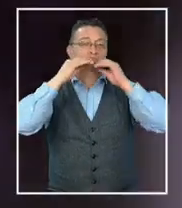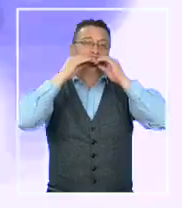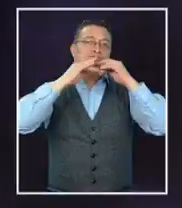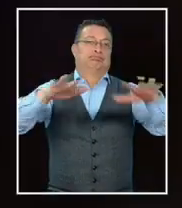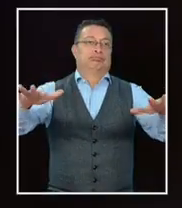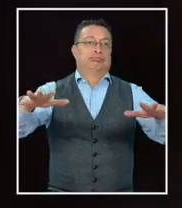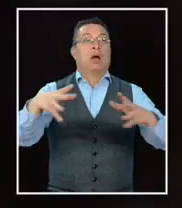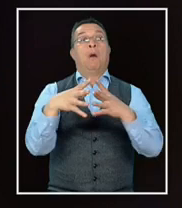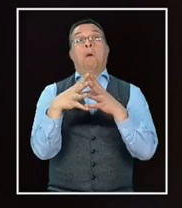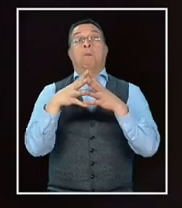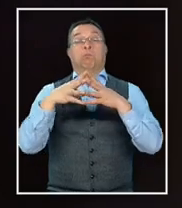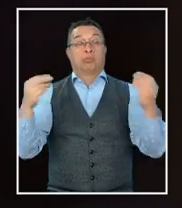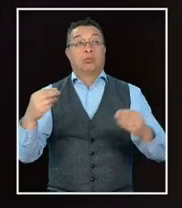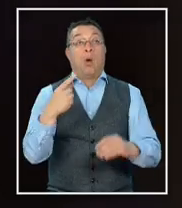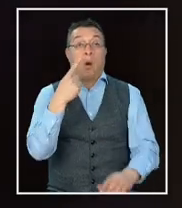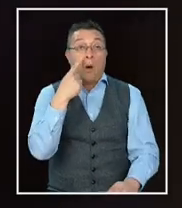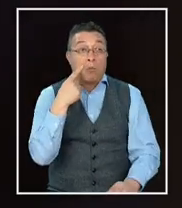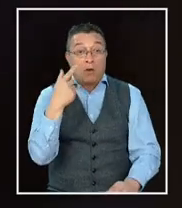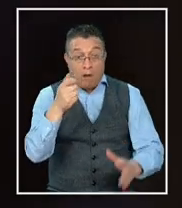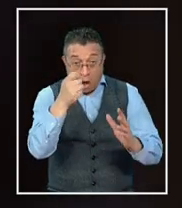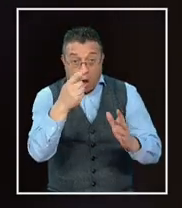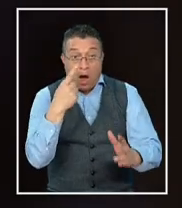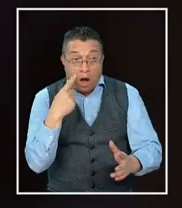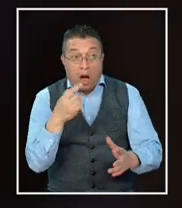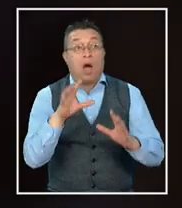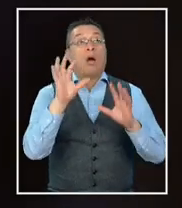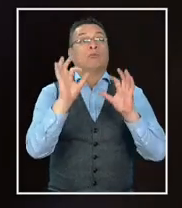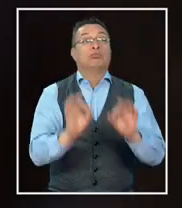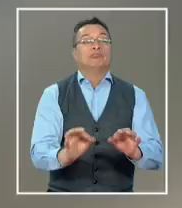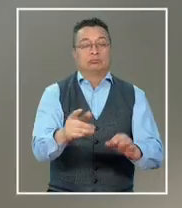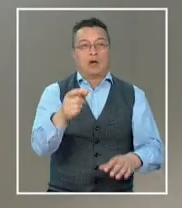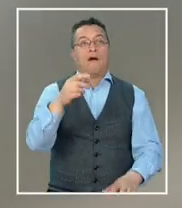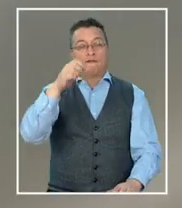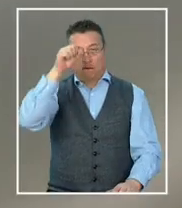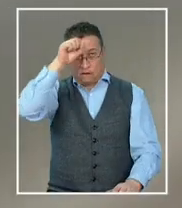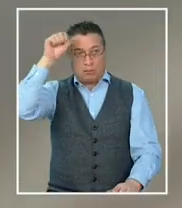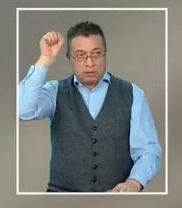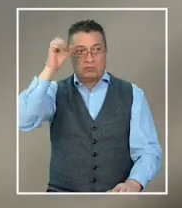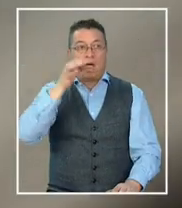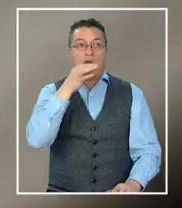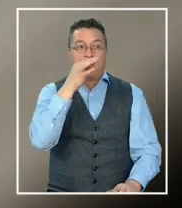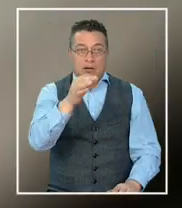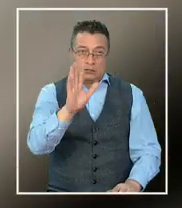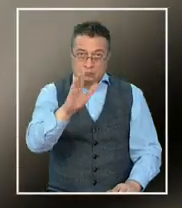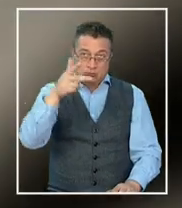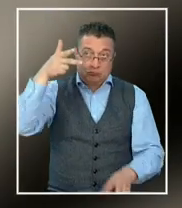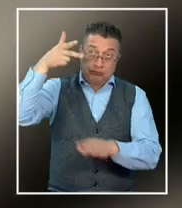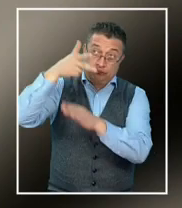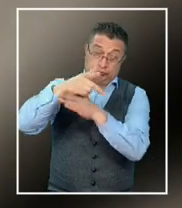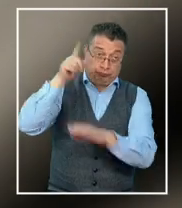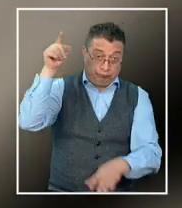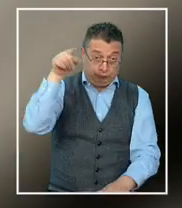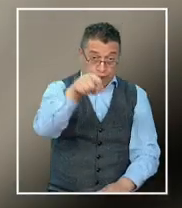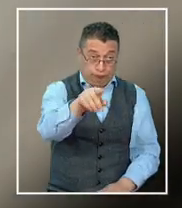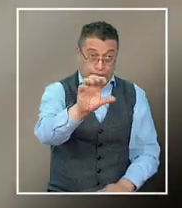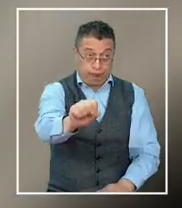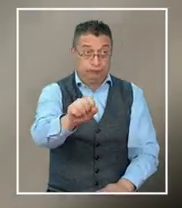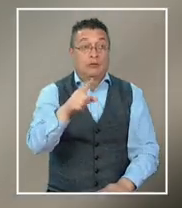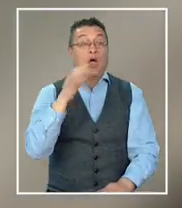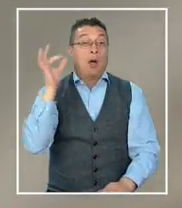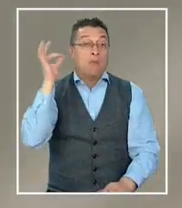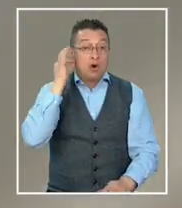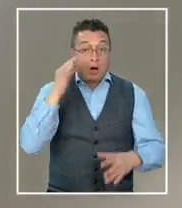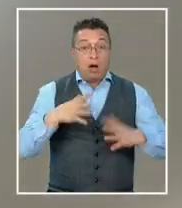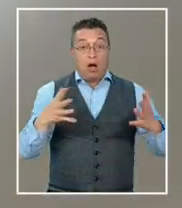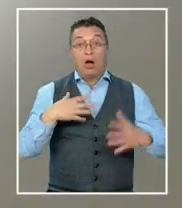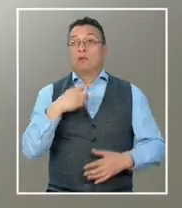viralizado, huyó cuando constató que fue grabado. Se lo confirmó el bombero que tímidamente se acercó. Dominique, aún en shock,